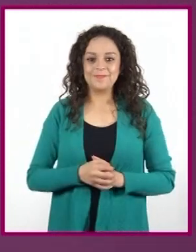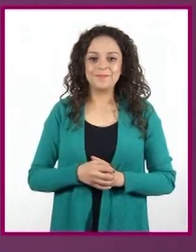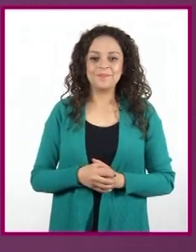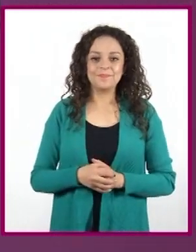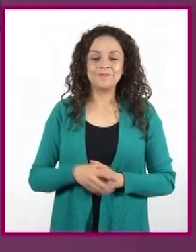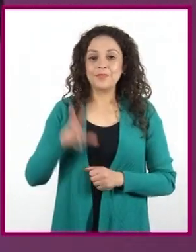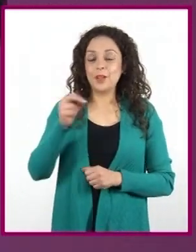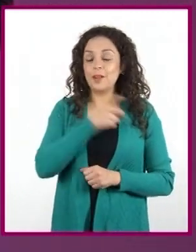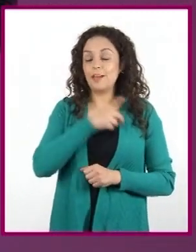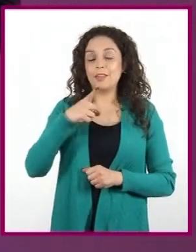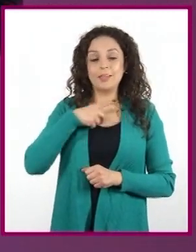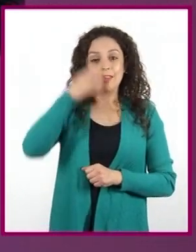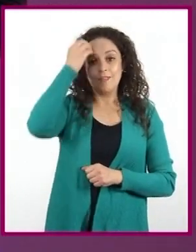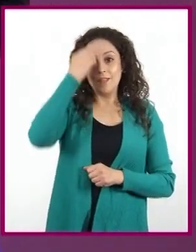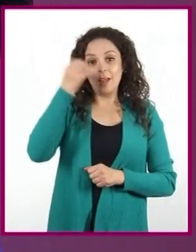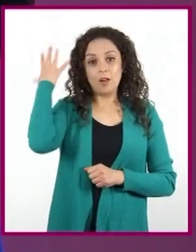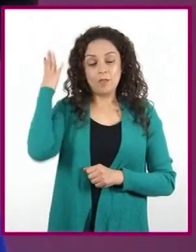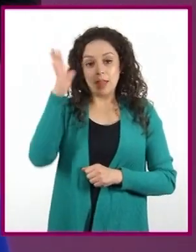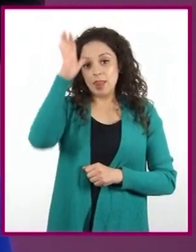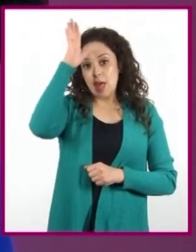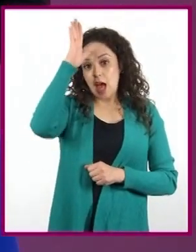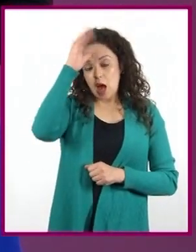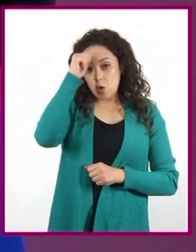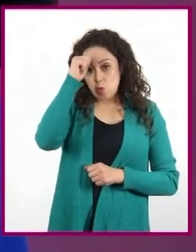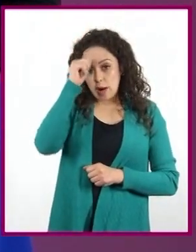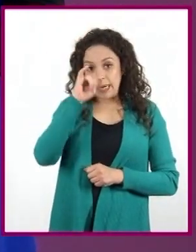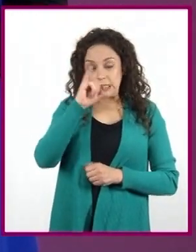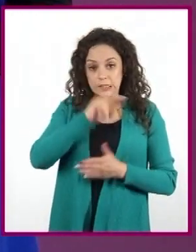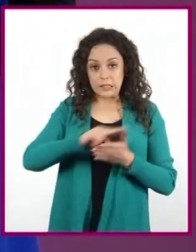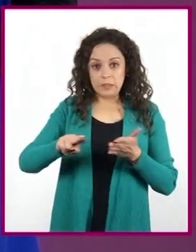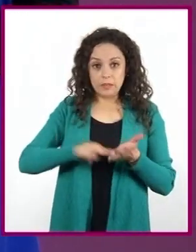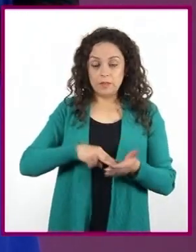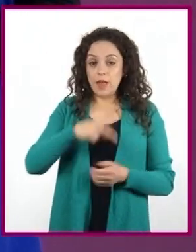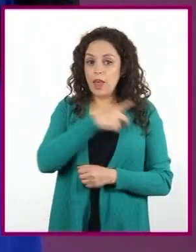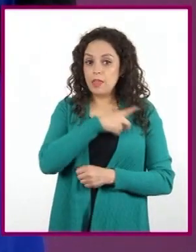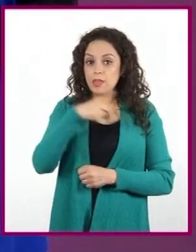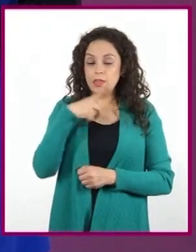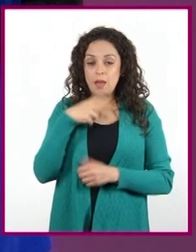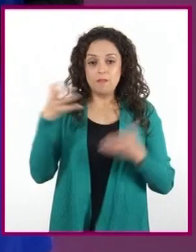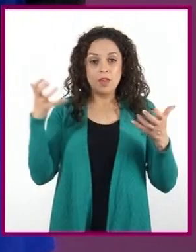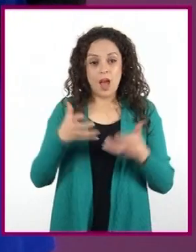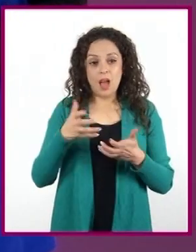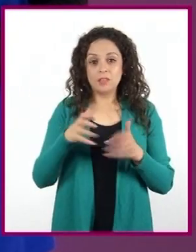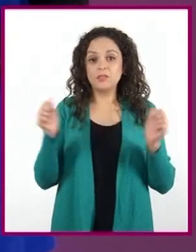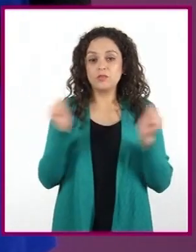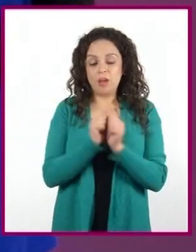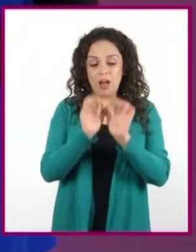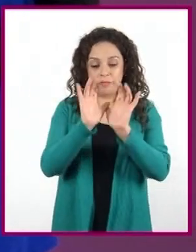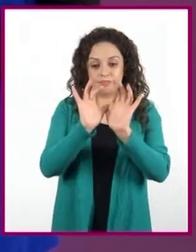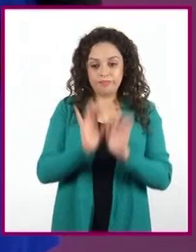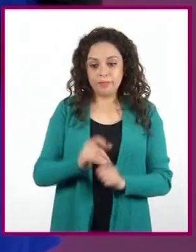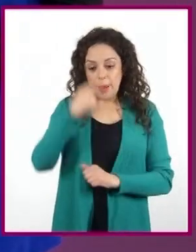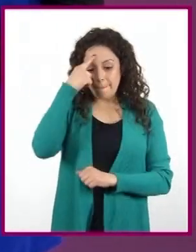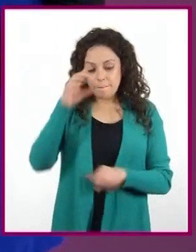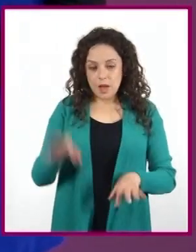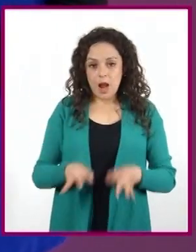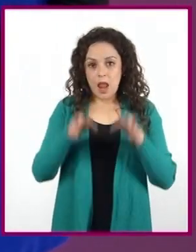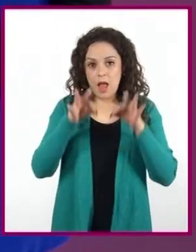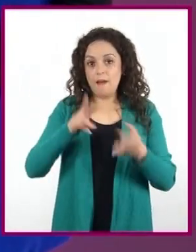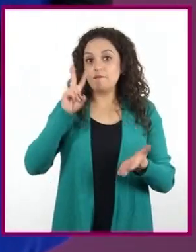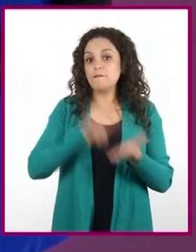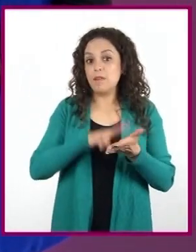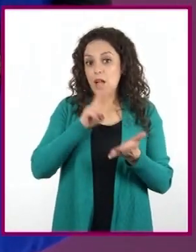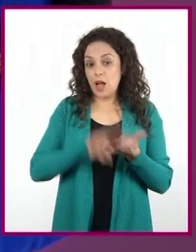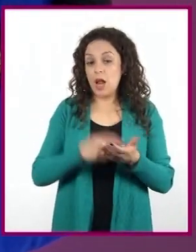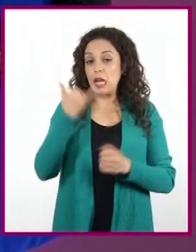No se les olvide que todo acuerdo que se realice debe de estar pactado por escrito para que tenga validez. Y a leer